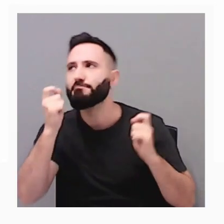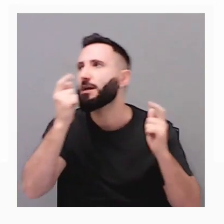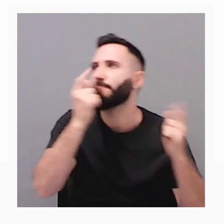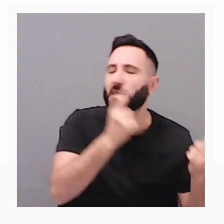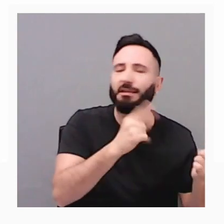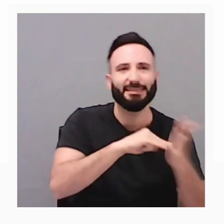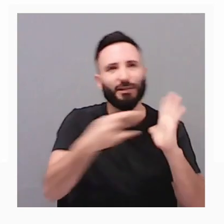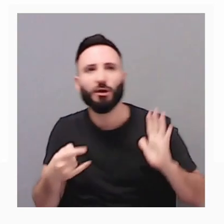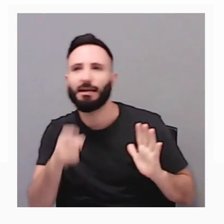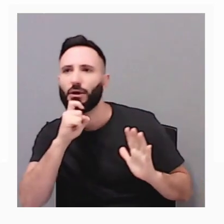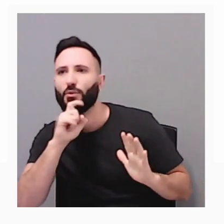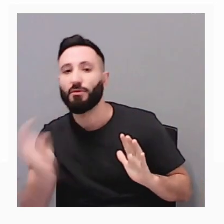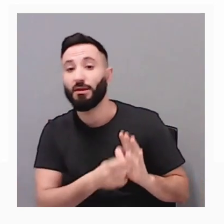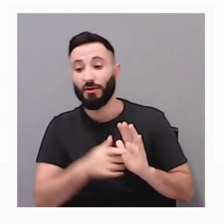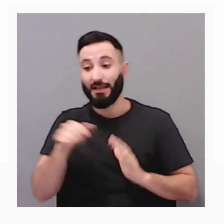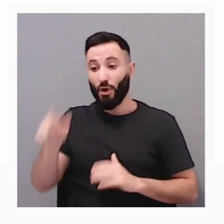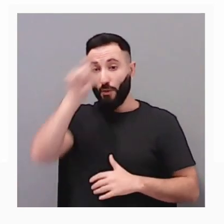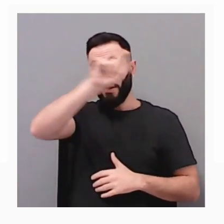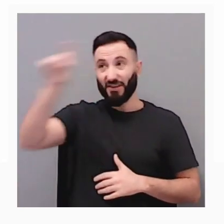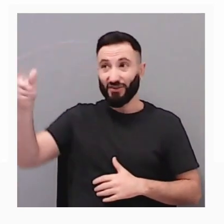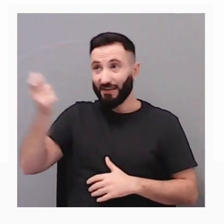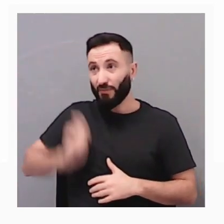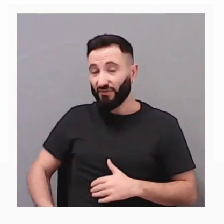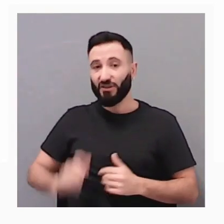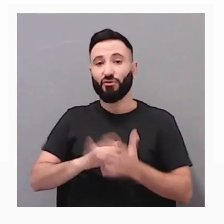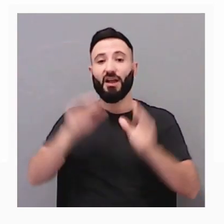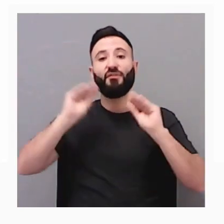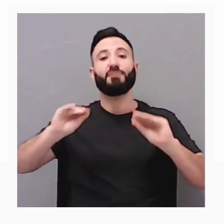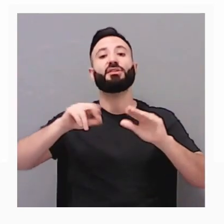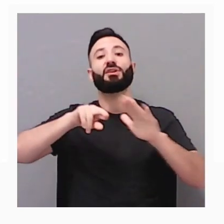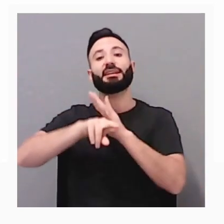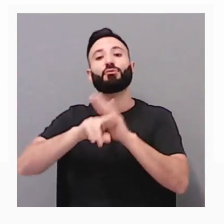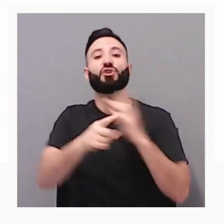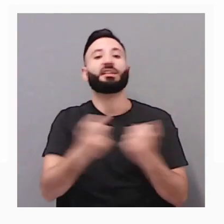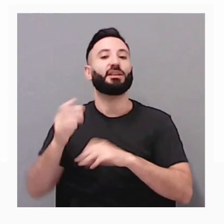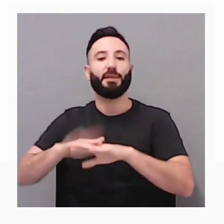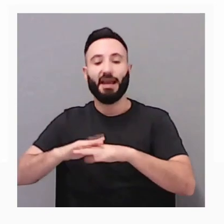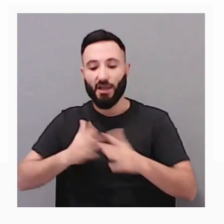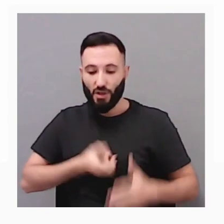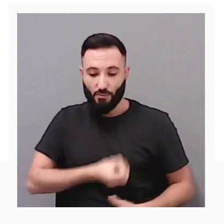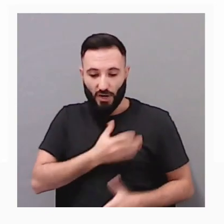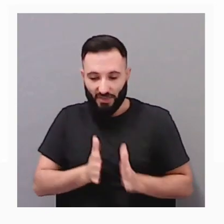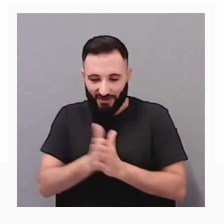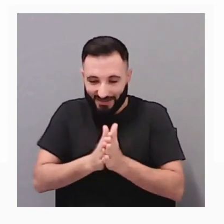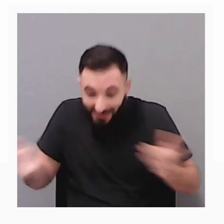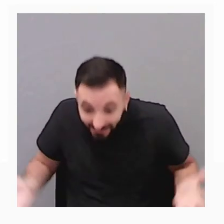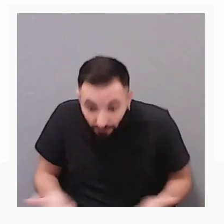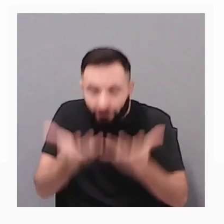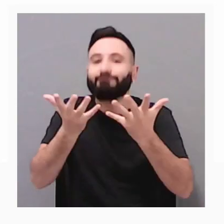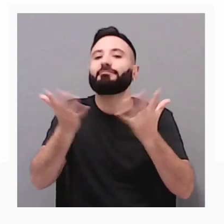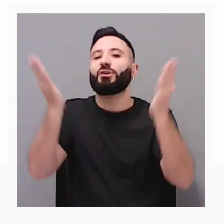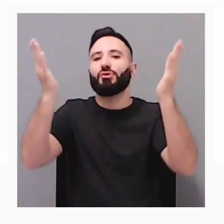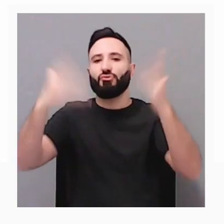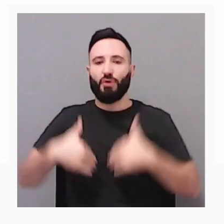tecnología, no tienen ni la formación ni los recursos necesarios para conseguir despertar esa vocación en edades tempranas. personas. Y aquí es donde